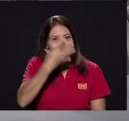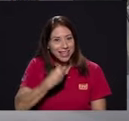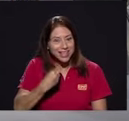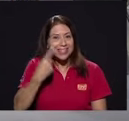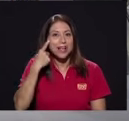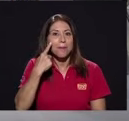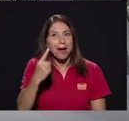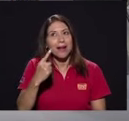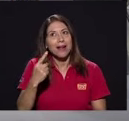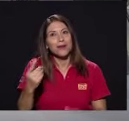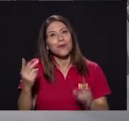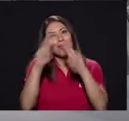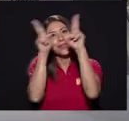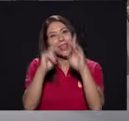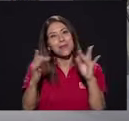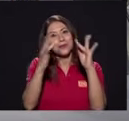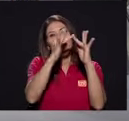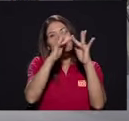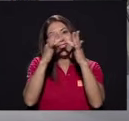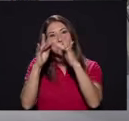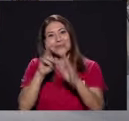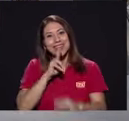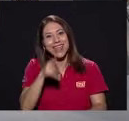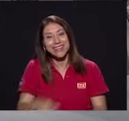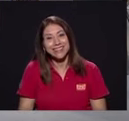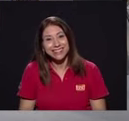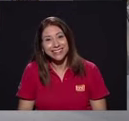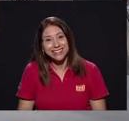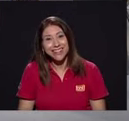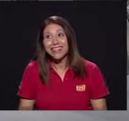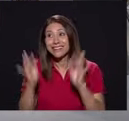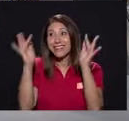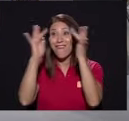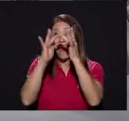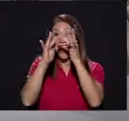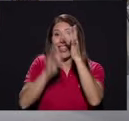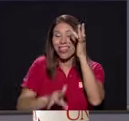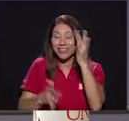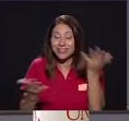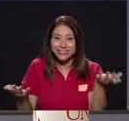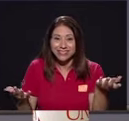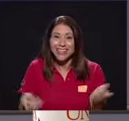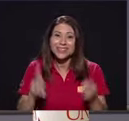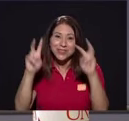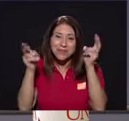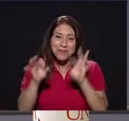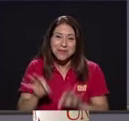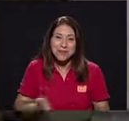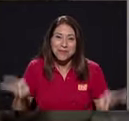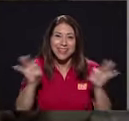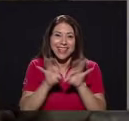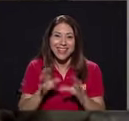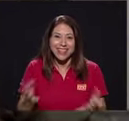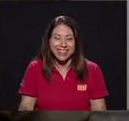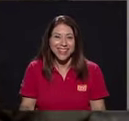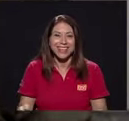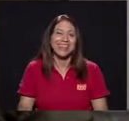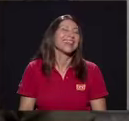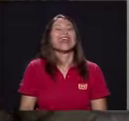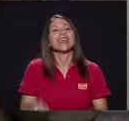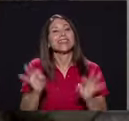para cuando tenemos conexión, ¿verdad? Así es. Así sí, bueno, conexión. Ese es un tema muy importante. Sí. El tema de la conexión. Otro